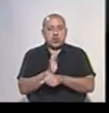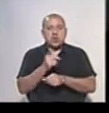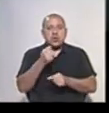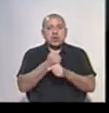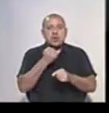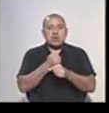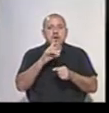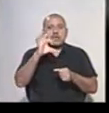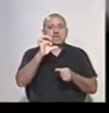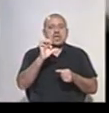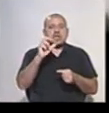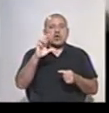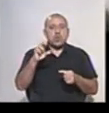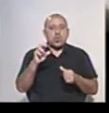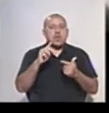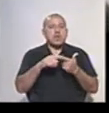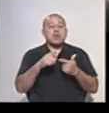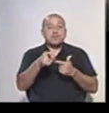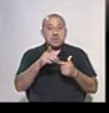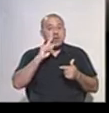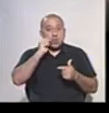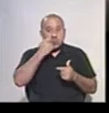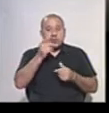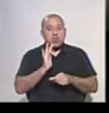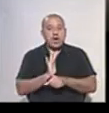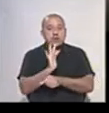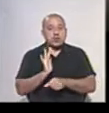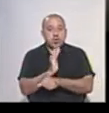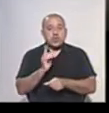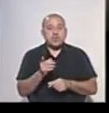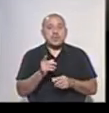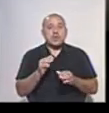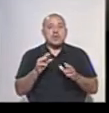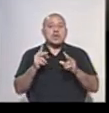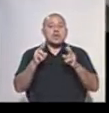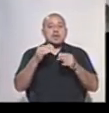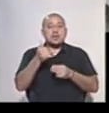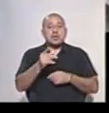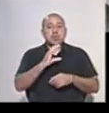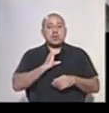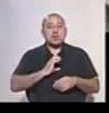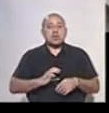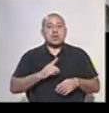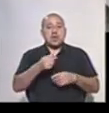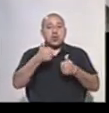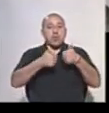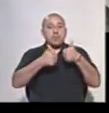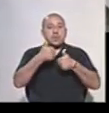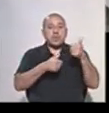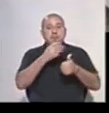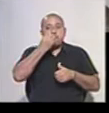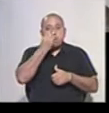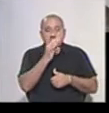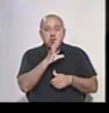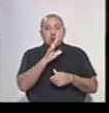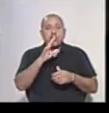Sam Rockwell, que seguramente te guste como actor. La particularidad es que ellos dos compiten a mejor actor de reparto, compiten